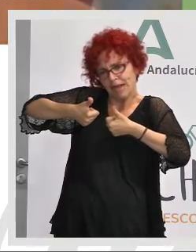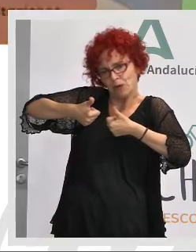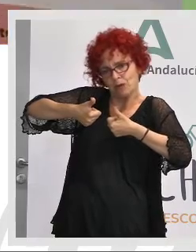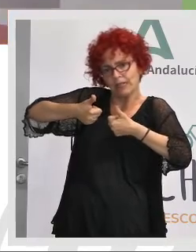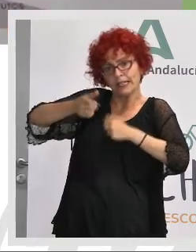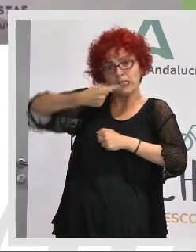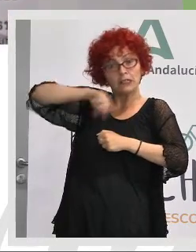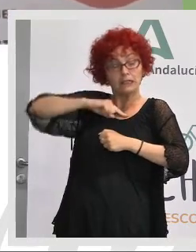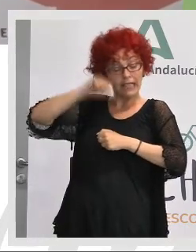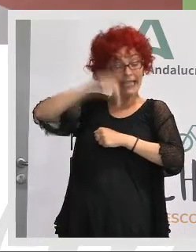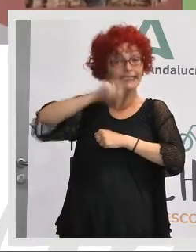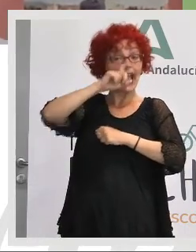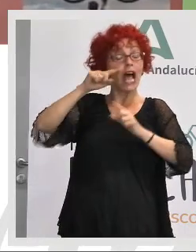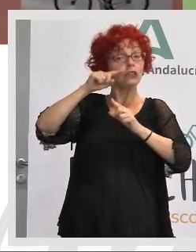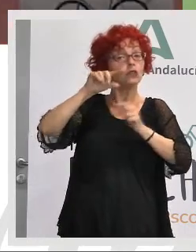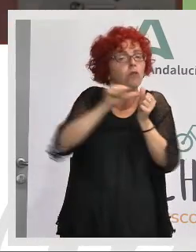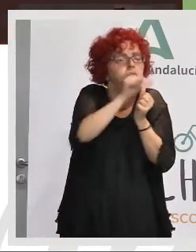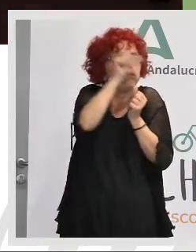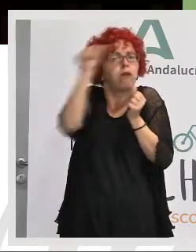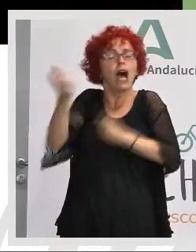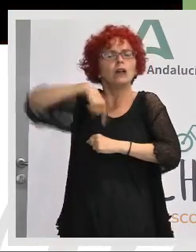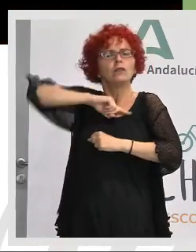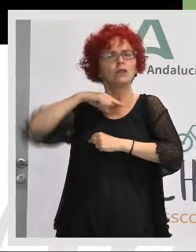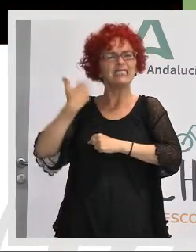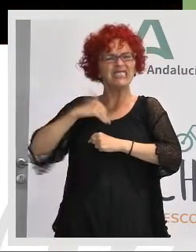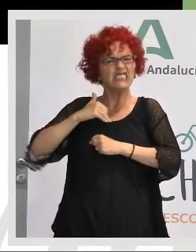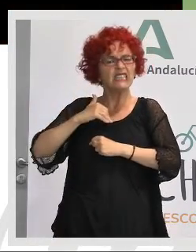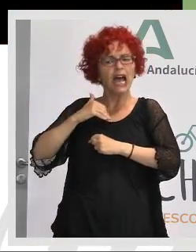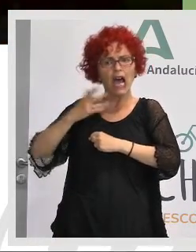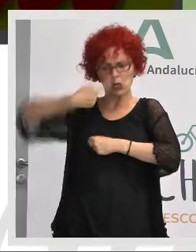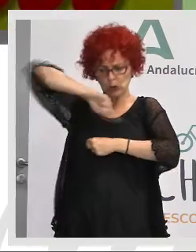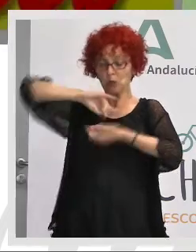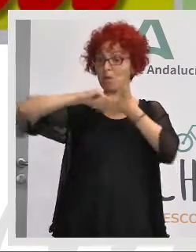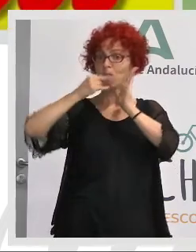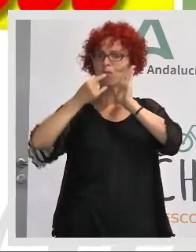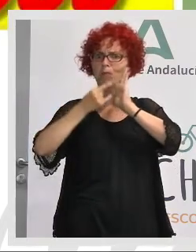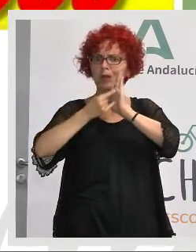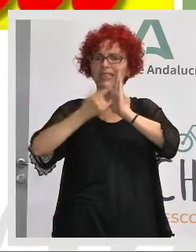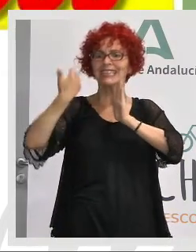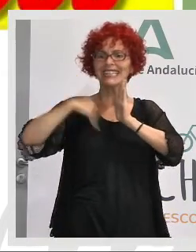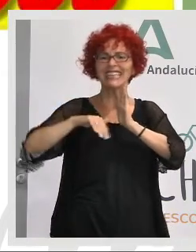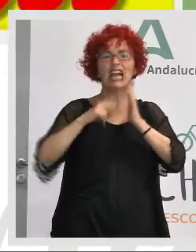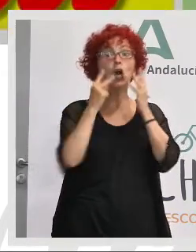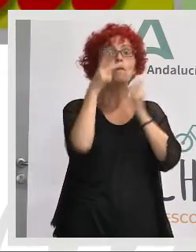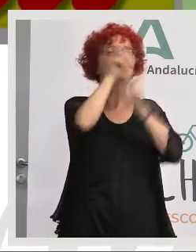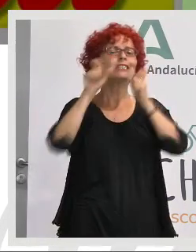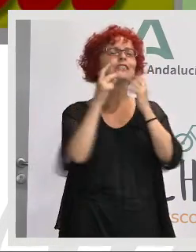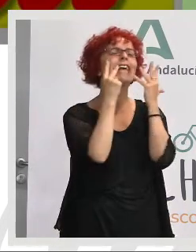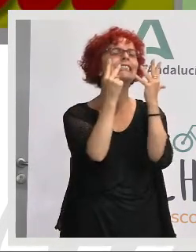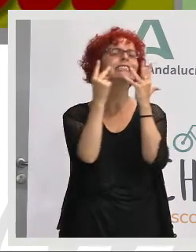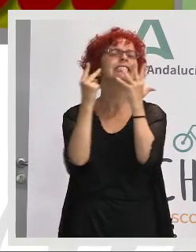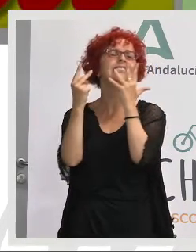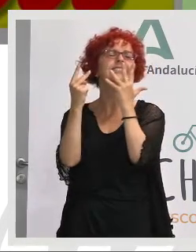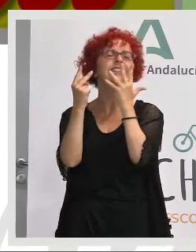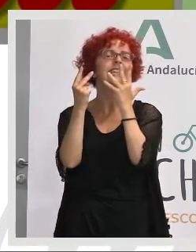Y durante este año por fin contamos ya para nuestro proyecto con 7 profesores que dan el